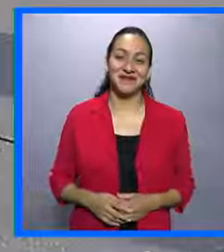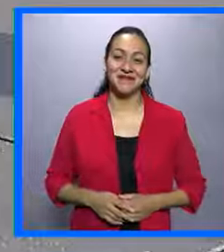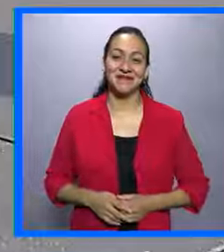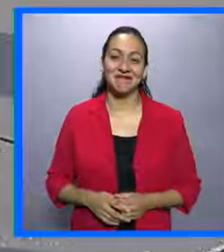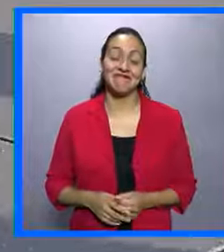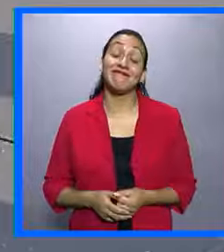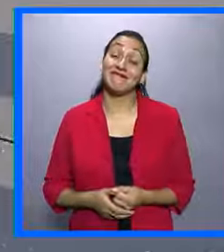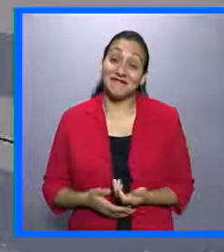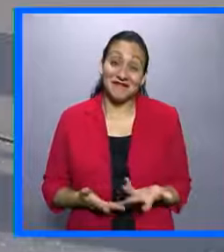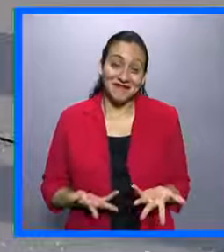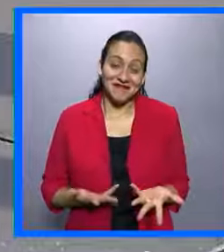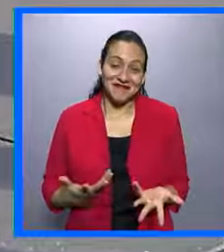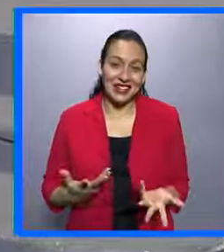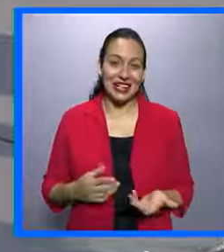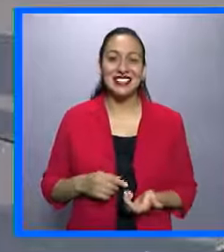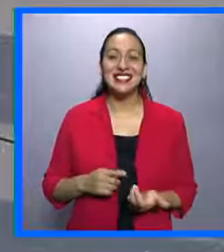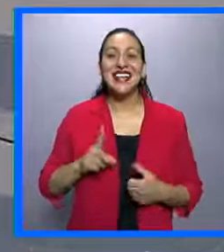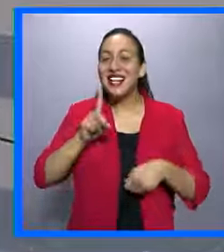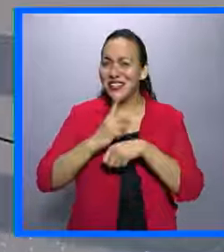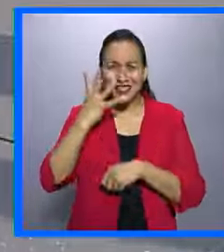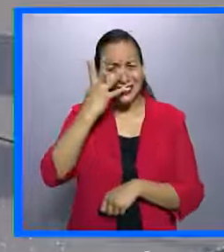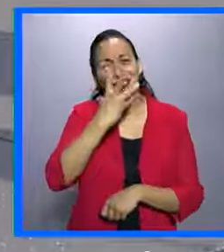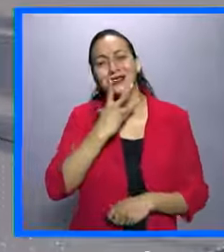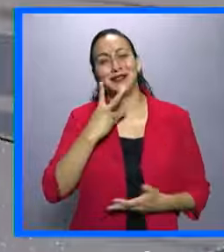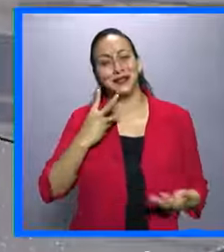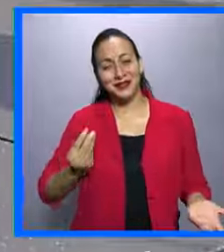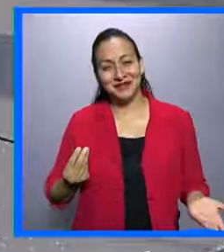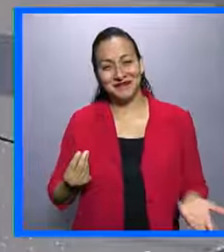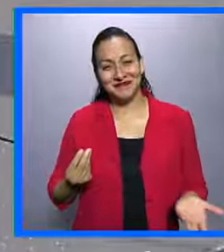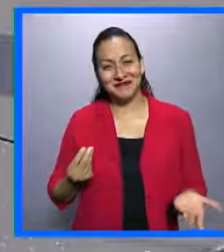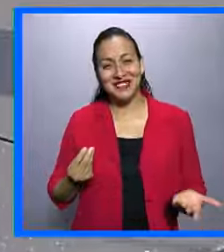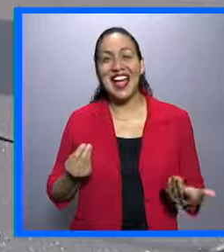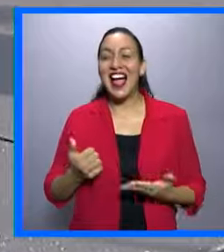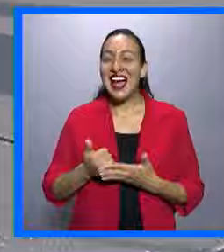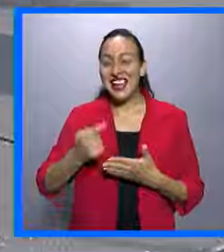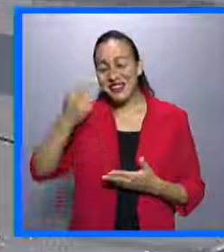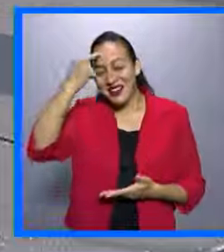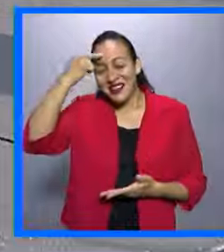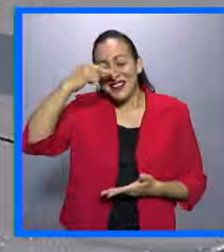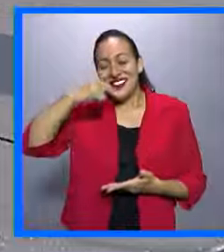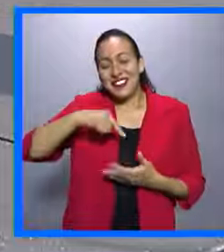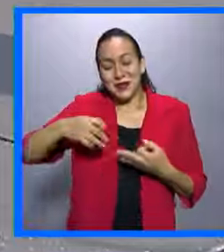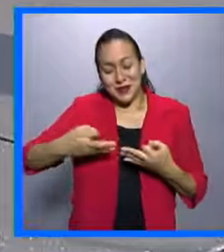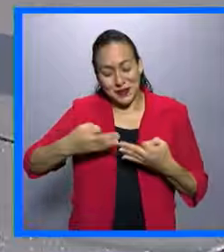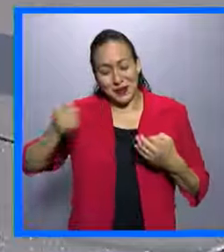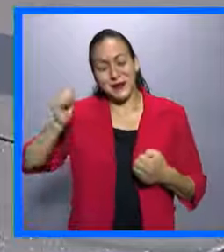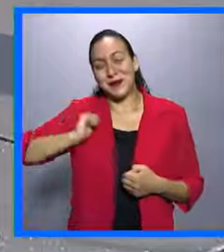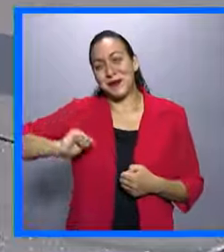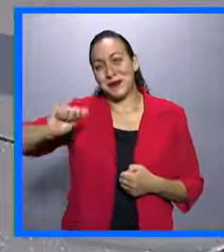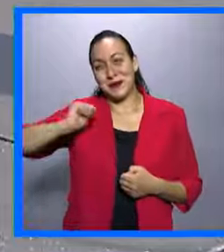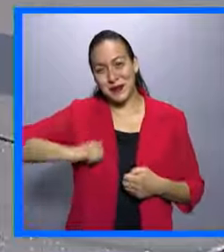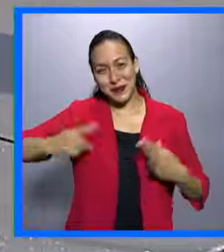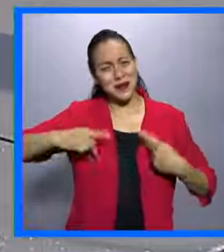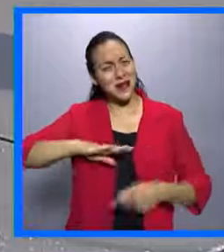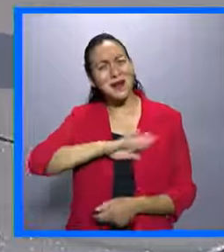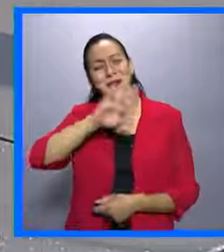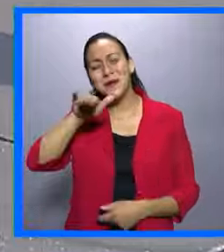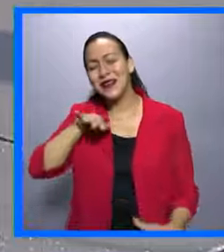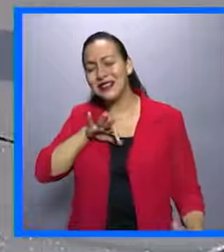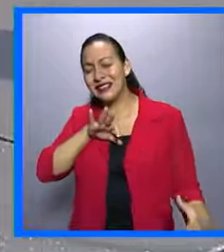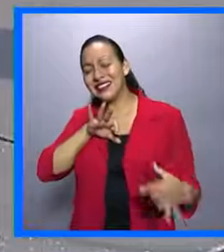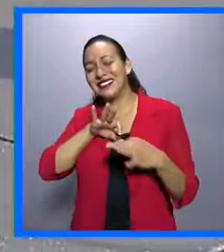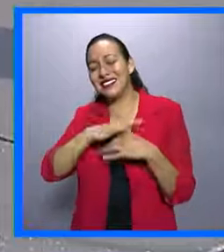pues es un buen momento además también de conectarnos con nuestros antepasados, nuestra gente querida que se